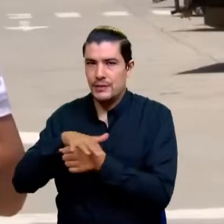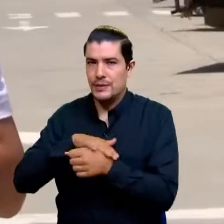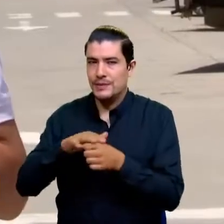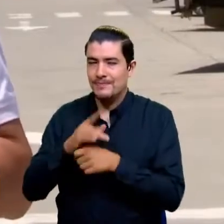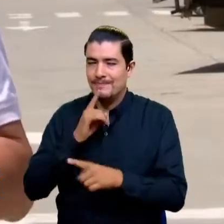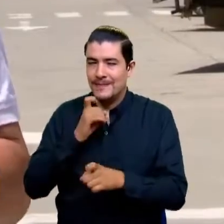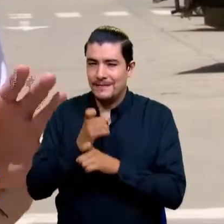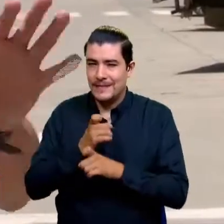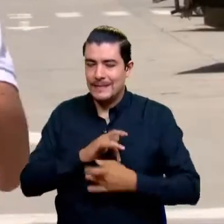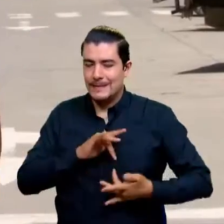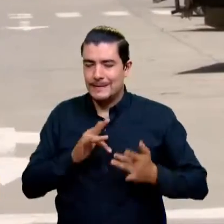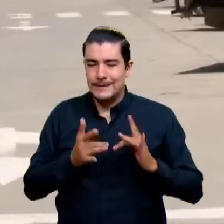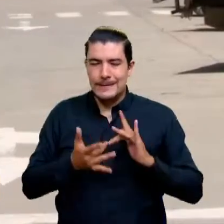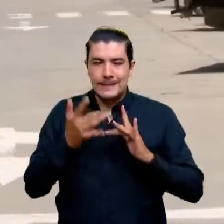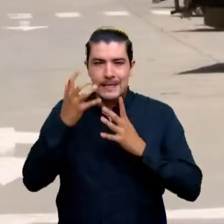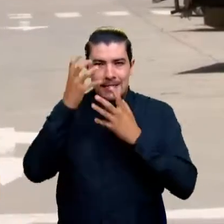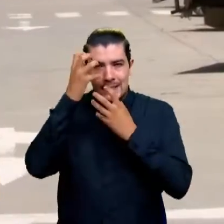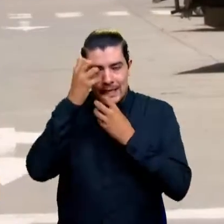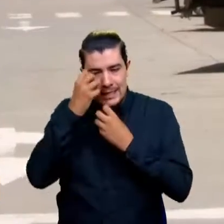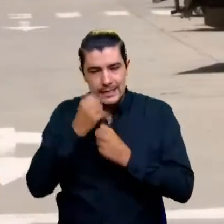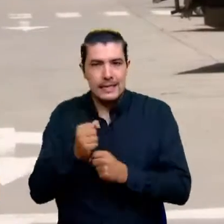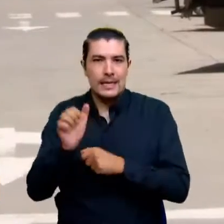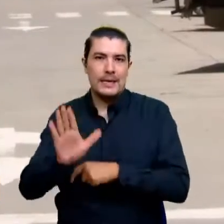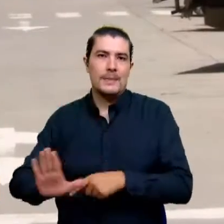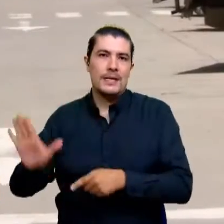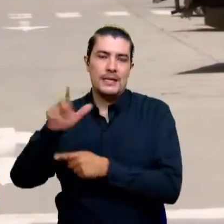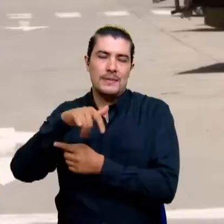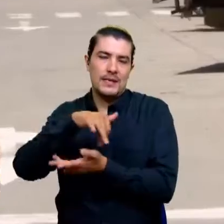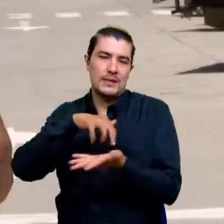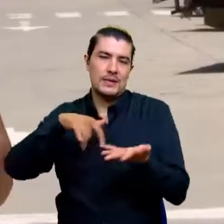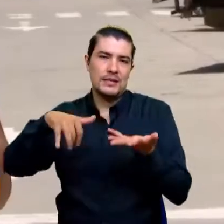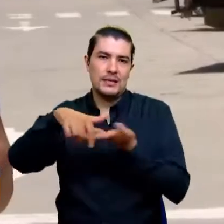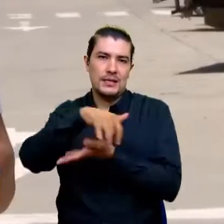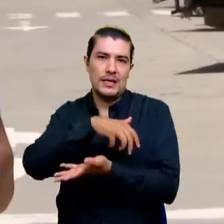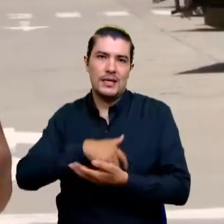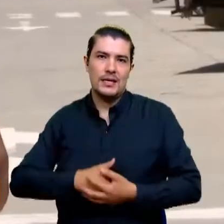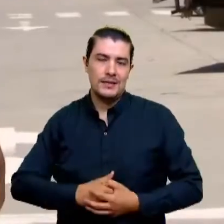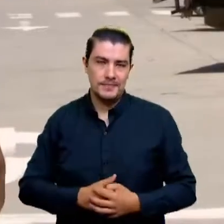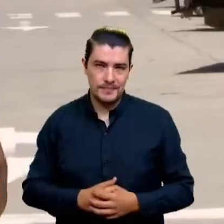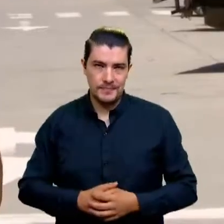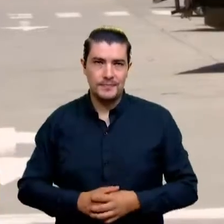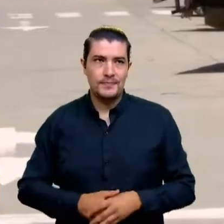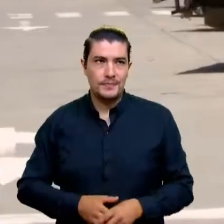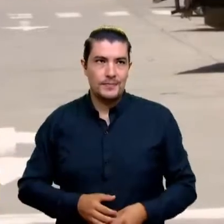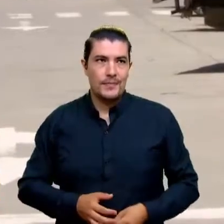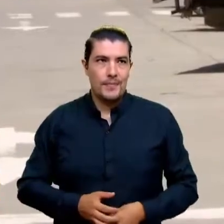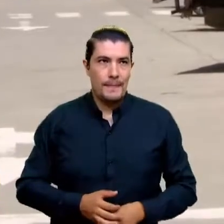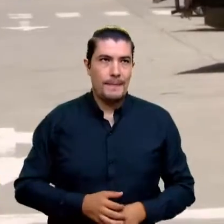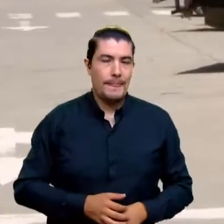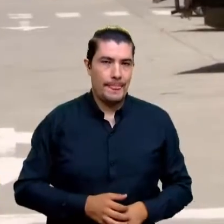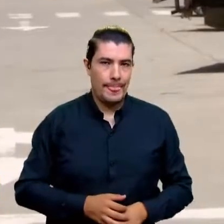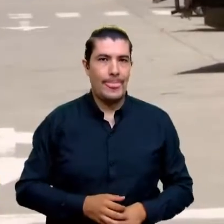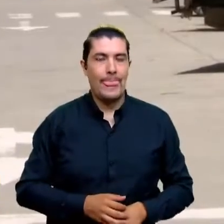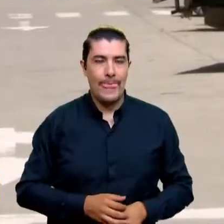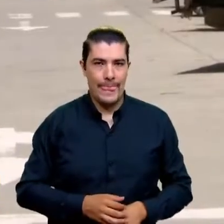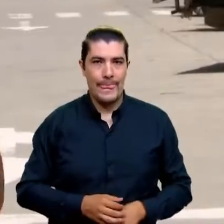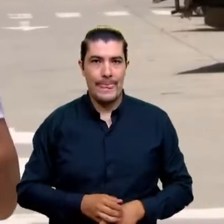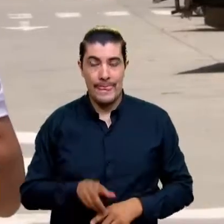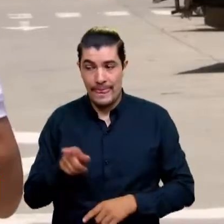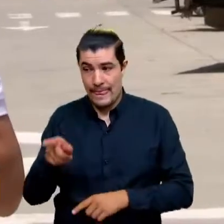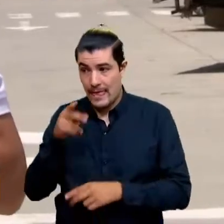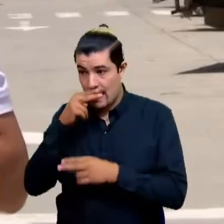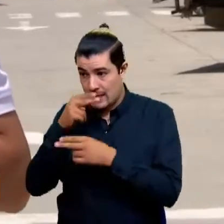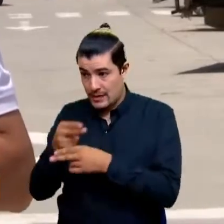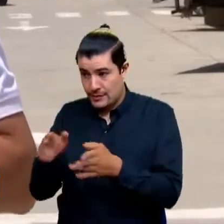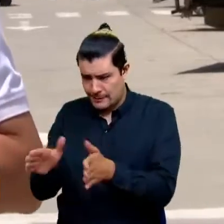en nuestro departamento. Pasamos ahora a la otra cara de la moneda, si lo podemos llamar de esta forma, los heridos que resultaron, los niños